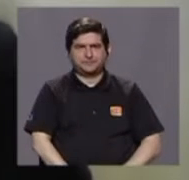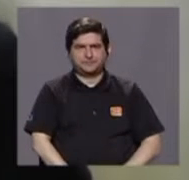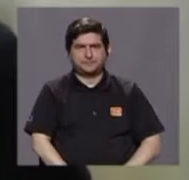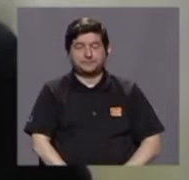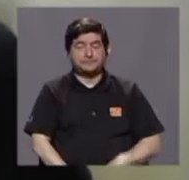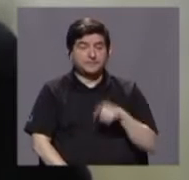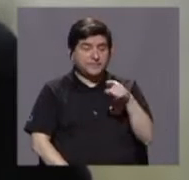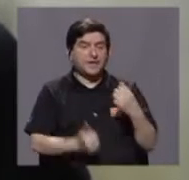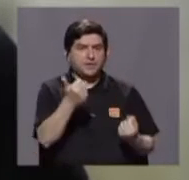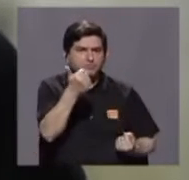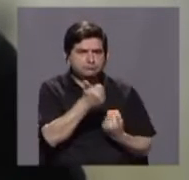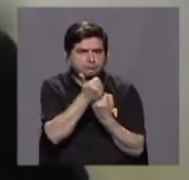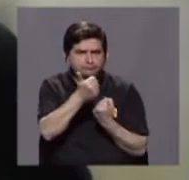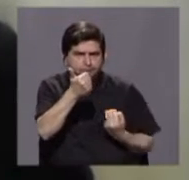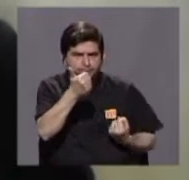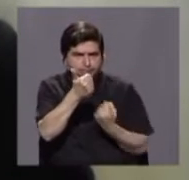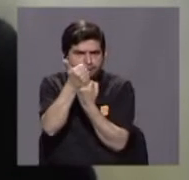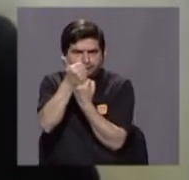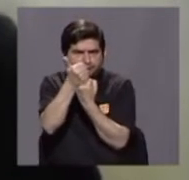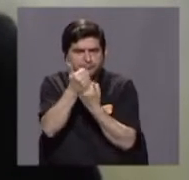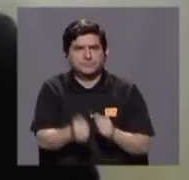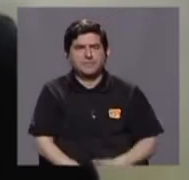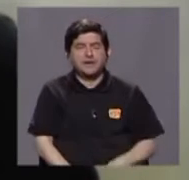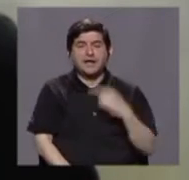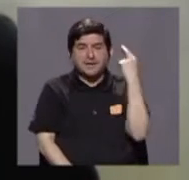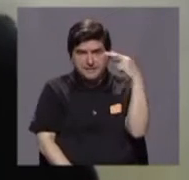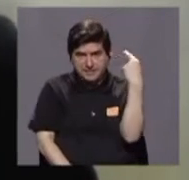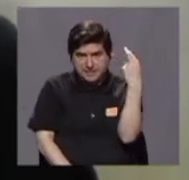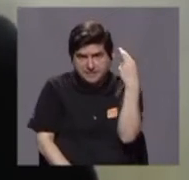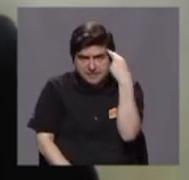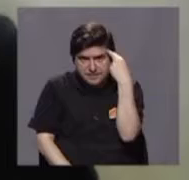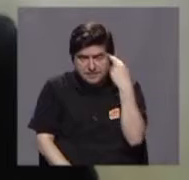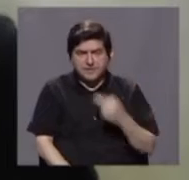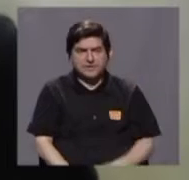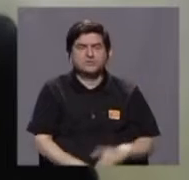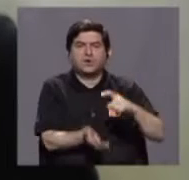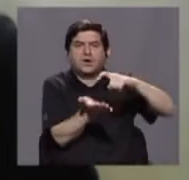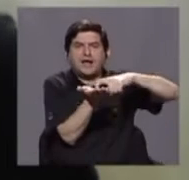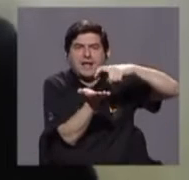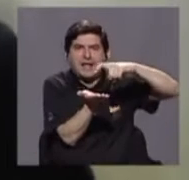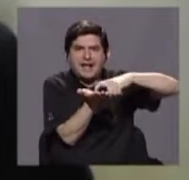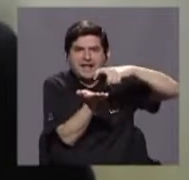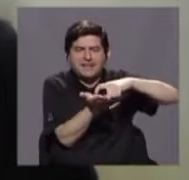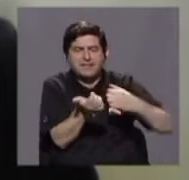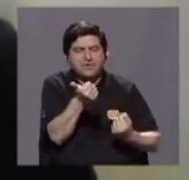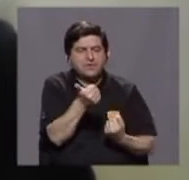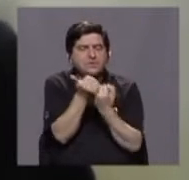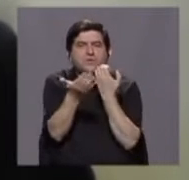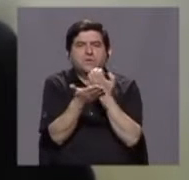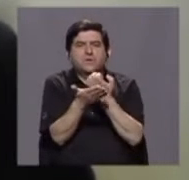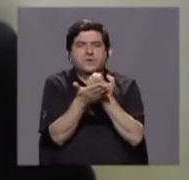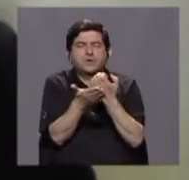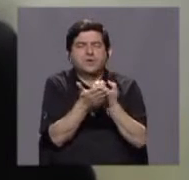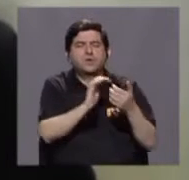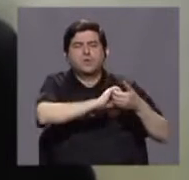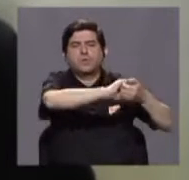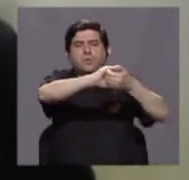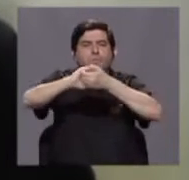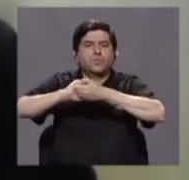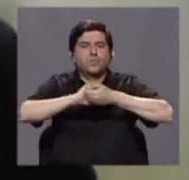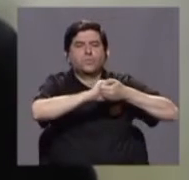que sponsoriza, que es lo que da razón a este endeudamiento sufragado